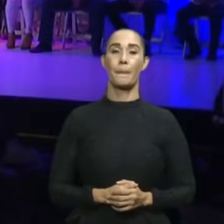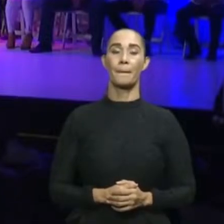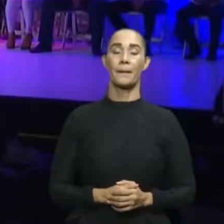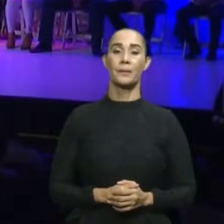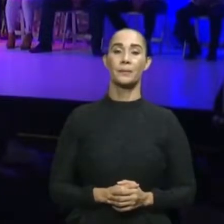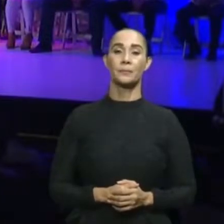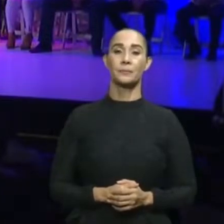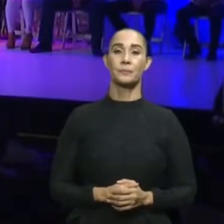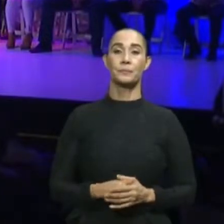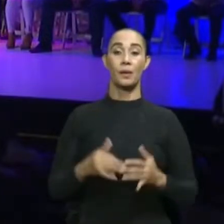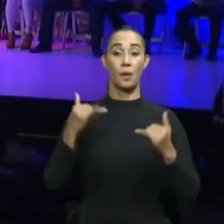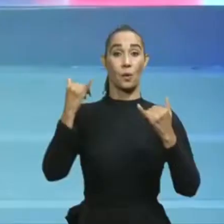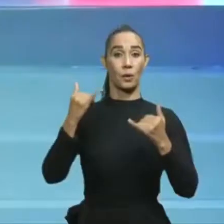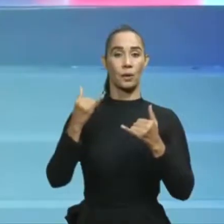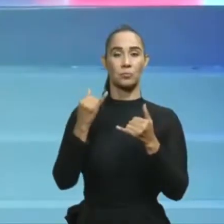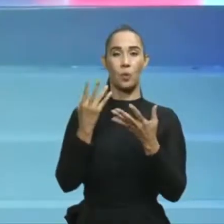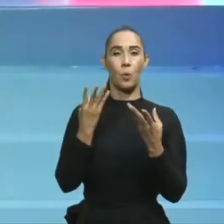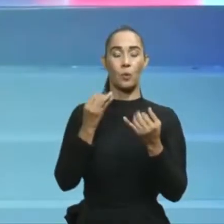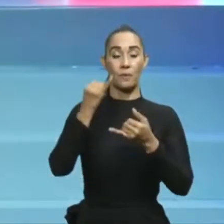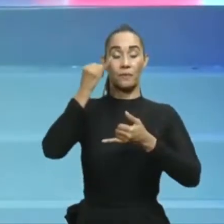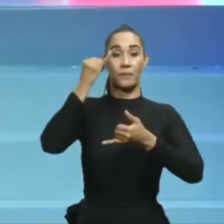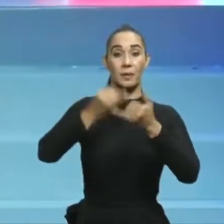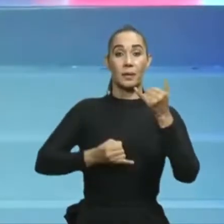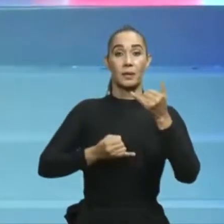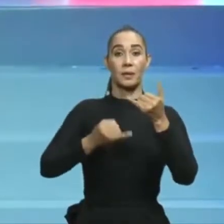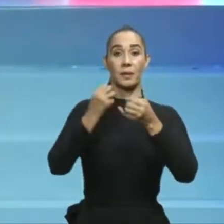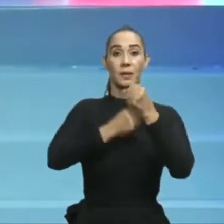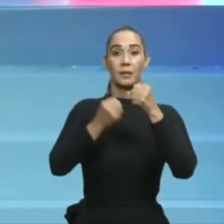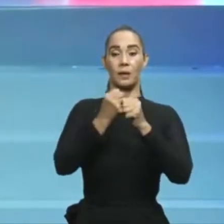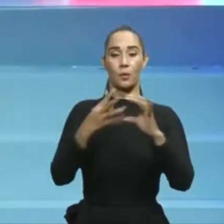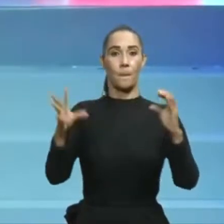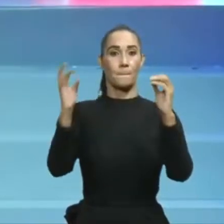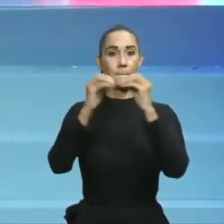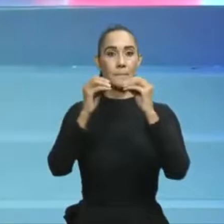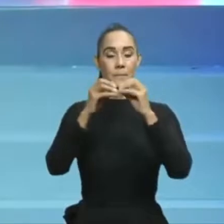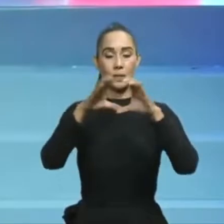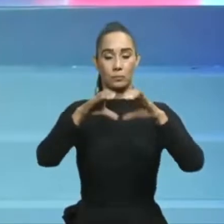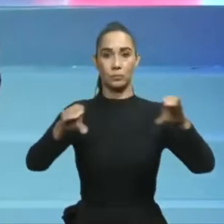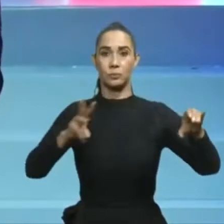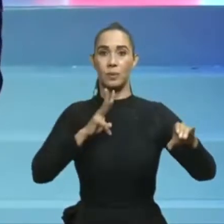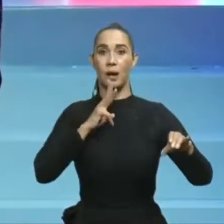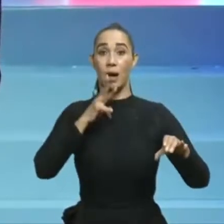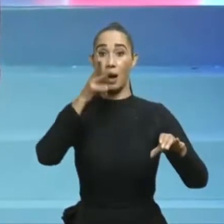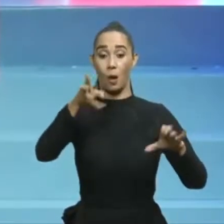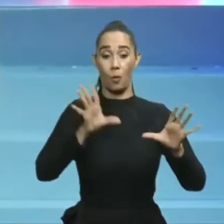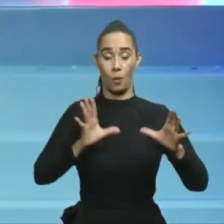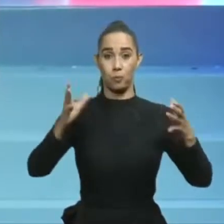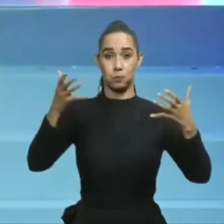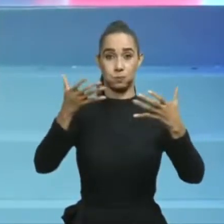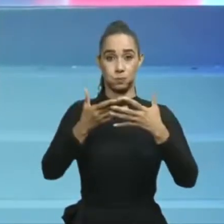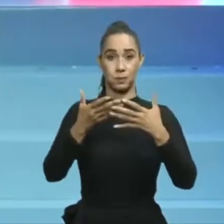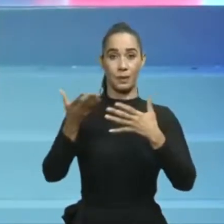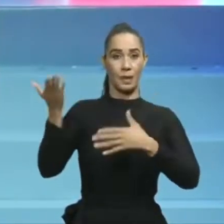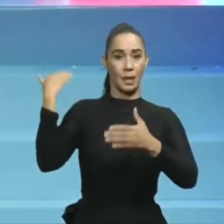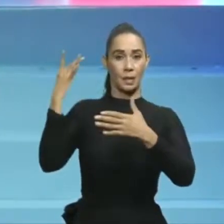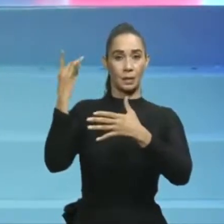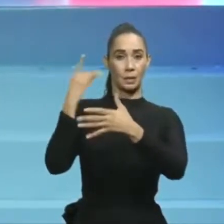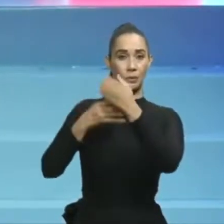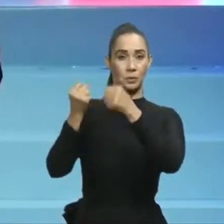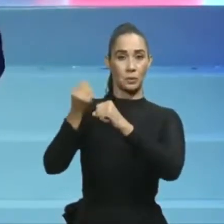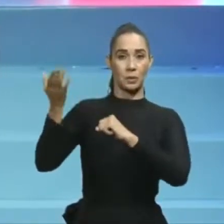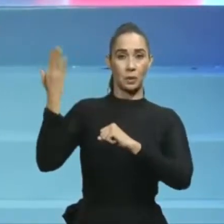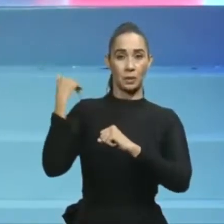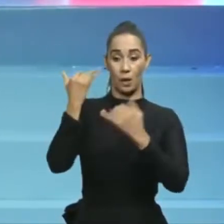vamos a terminar al final de este año más acueductos que lo que se habían terminado en los últimos ocho años al tomar el gobierno